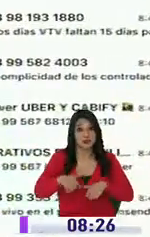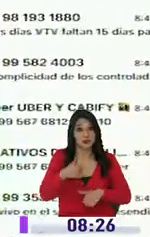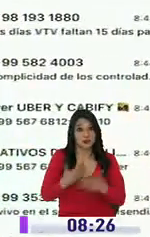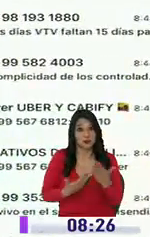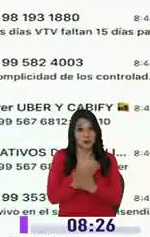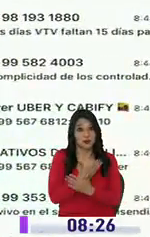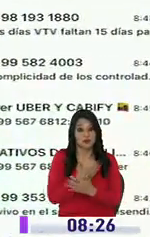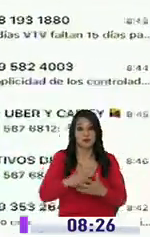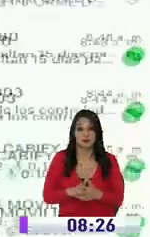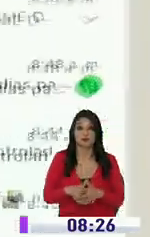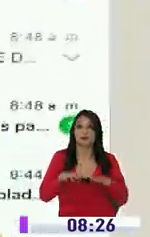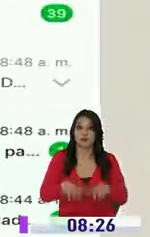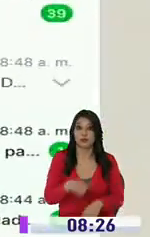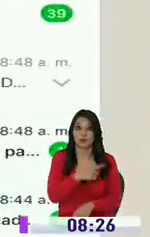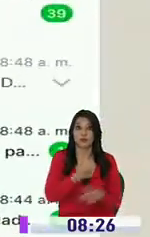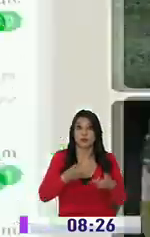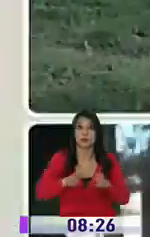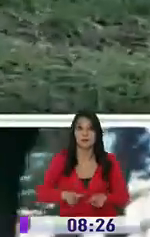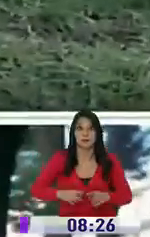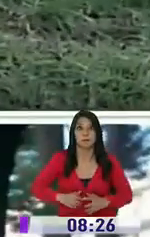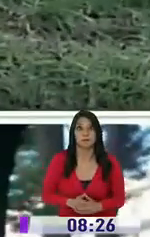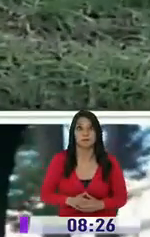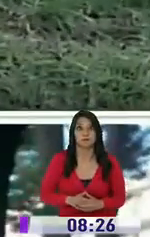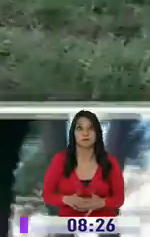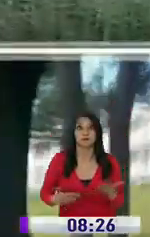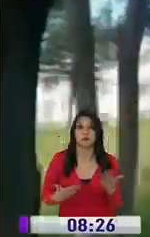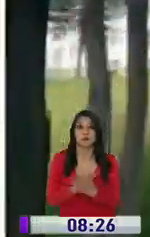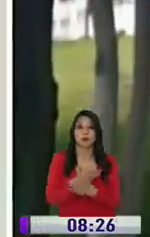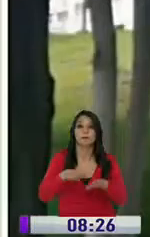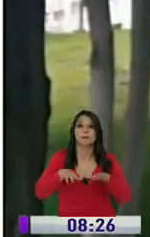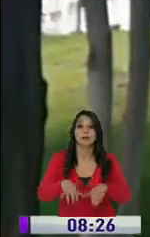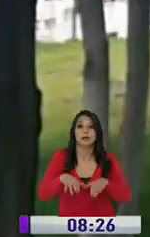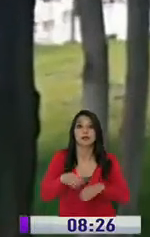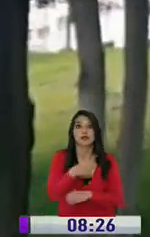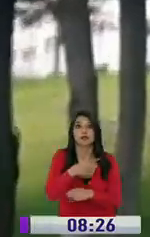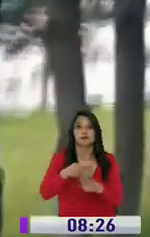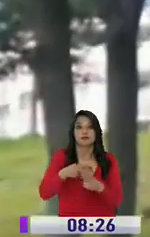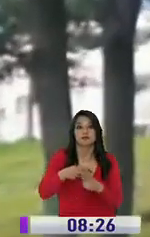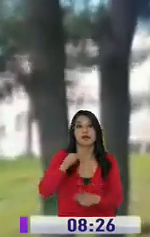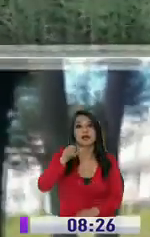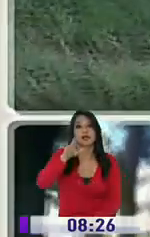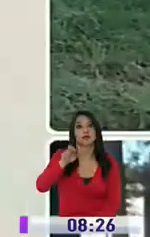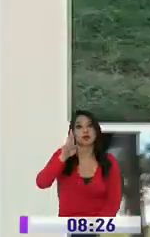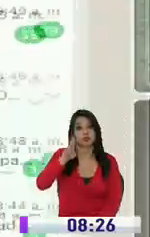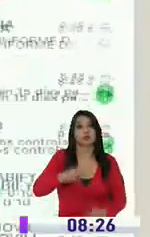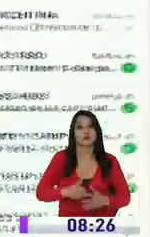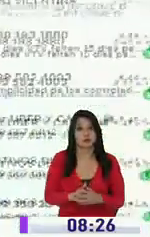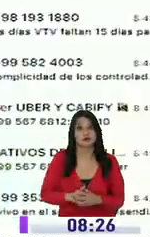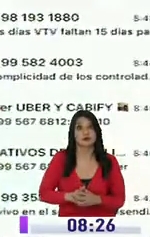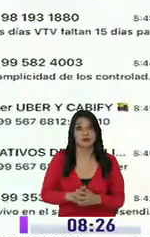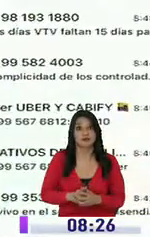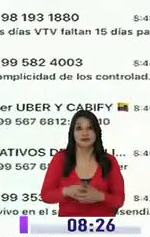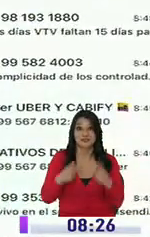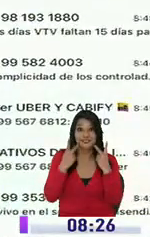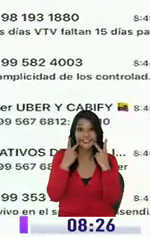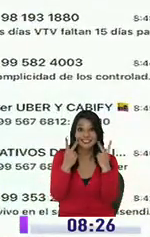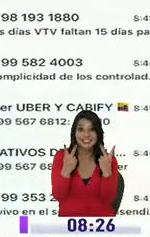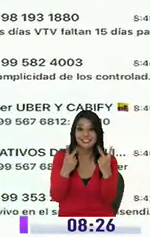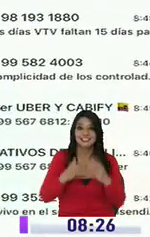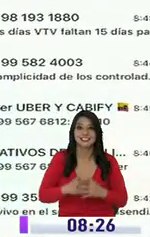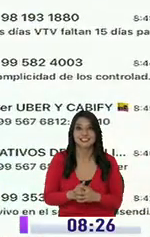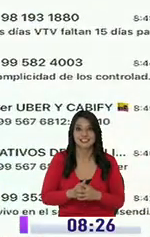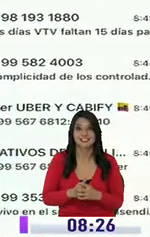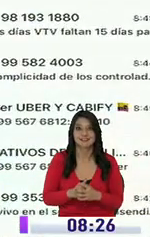al perrito tuyo también. Mire, yo adopté un nuevo peludo, ahí está. Se llama Arthur. Sí, ¿tú viste de la dama